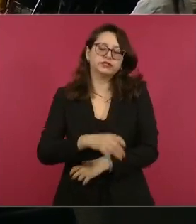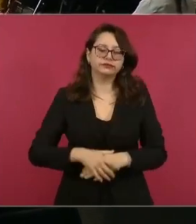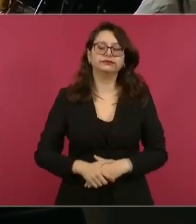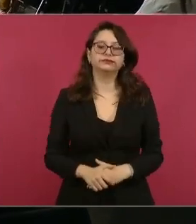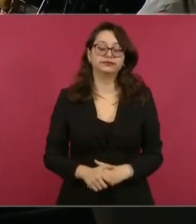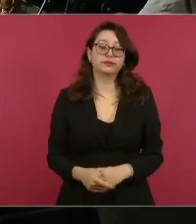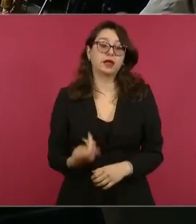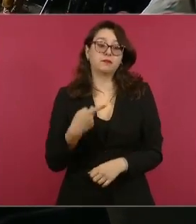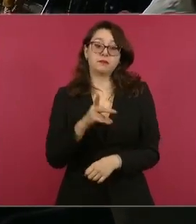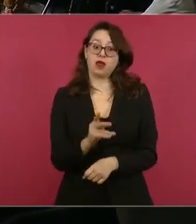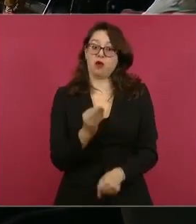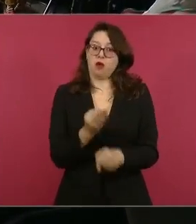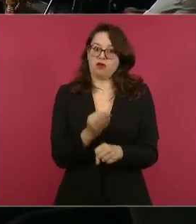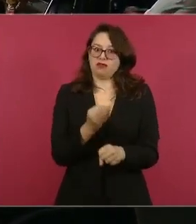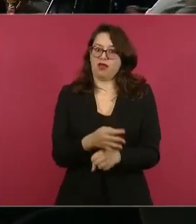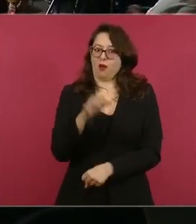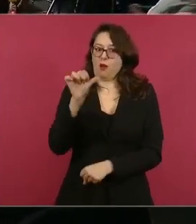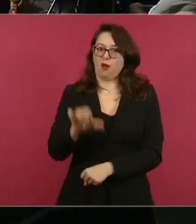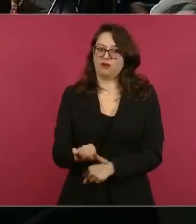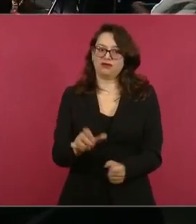ya se establecieron